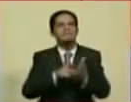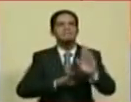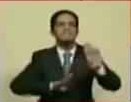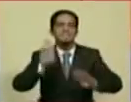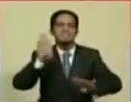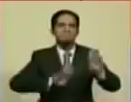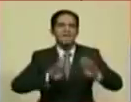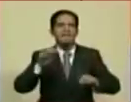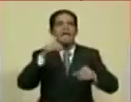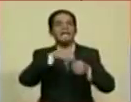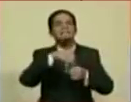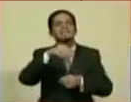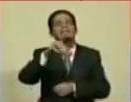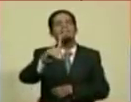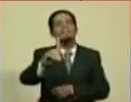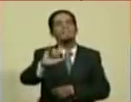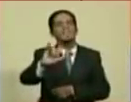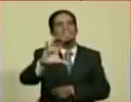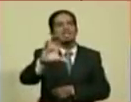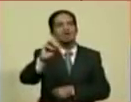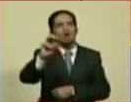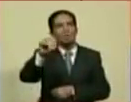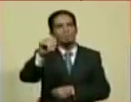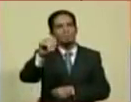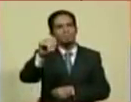el sistema de subasta DICOM.